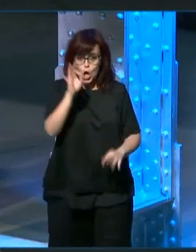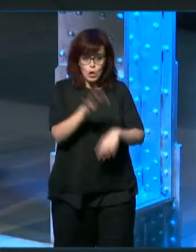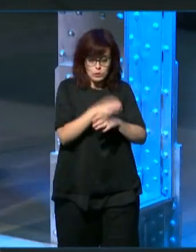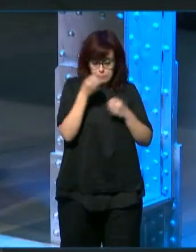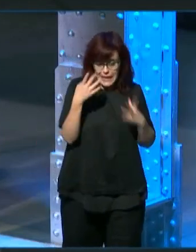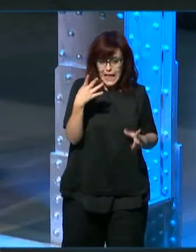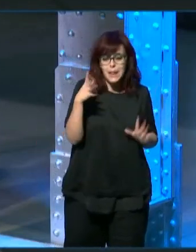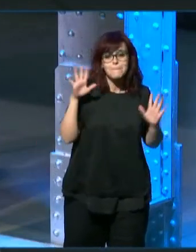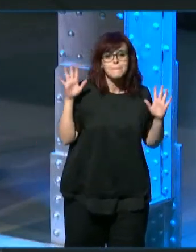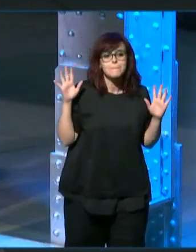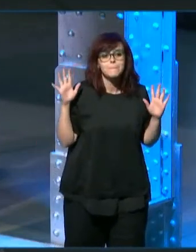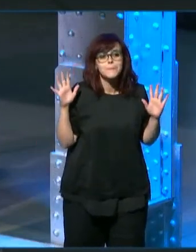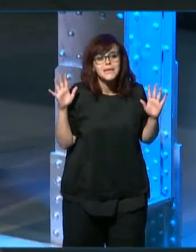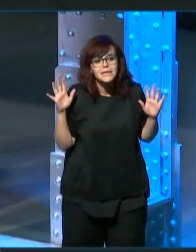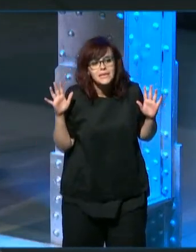sea.